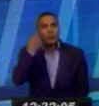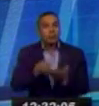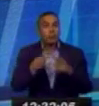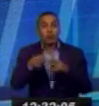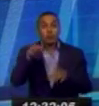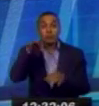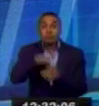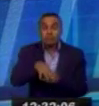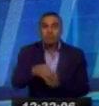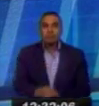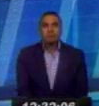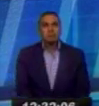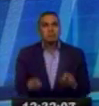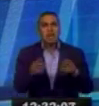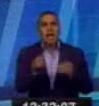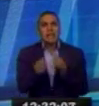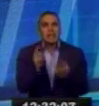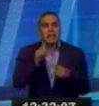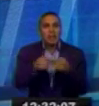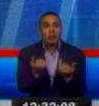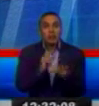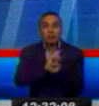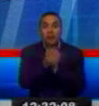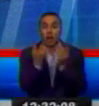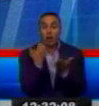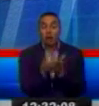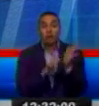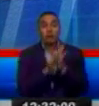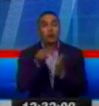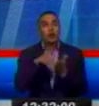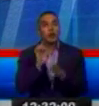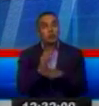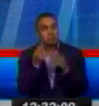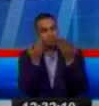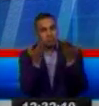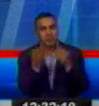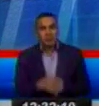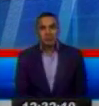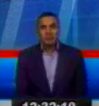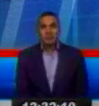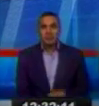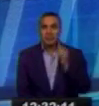próximas elecciones y a lo que ha sido hasta ahora el cambio económico en el país. Veamos.